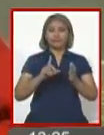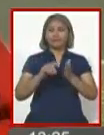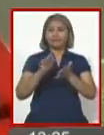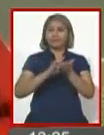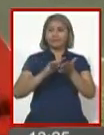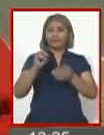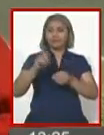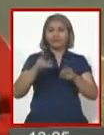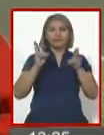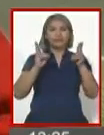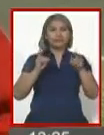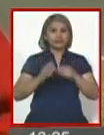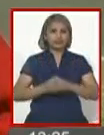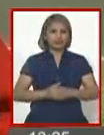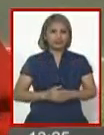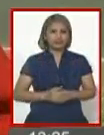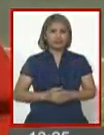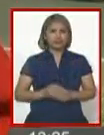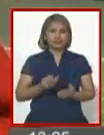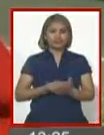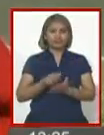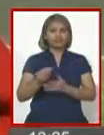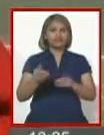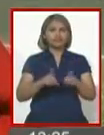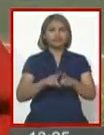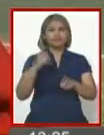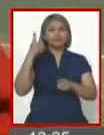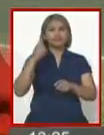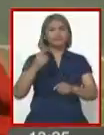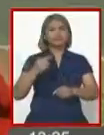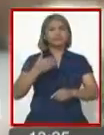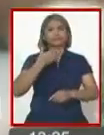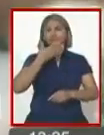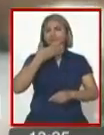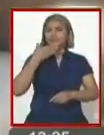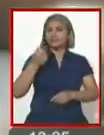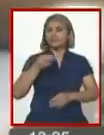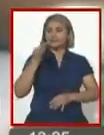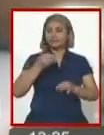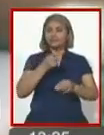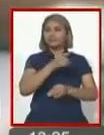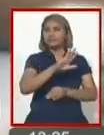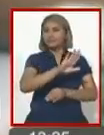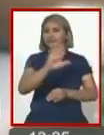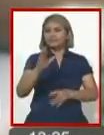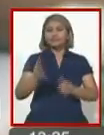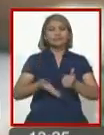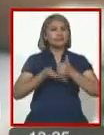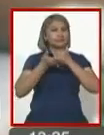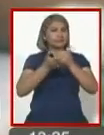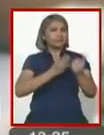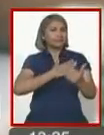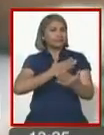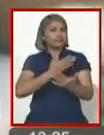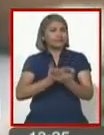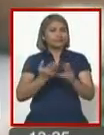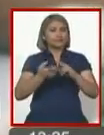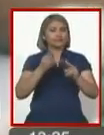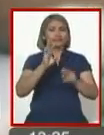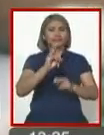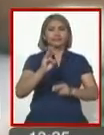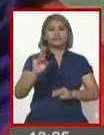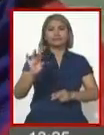medicamentos que necesito urgente ahora es comprarle para que él se sienta mejor. Si usted desea colaborar a esta causa, puede comunicarse al